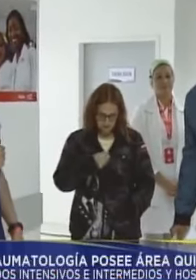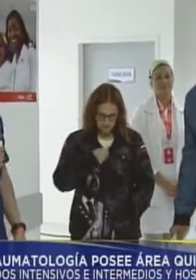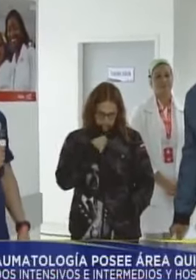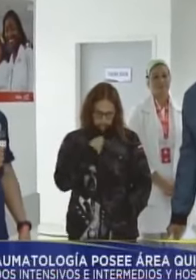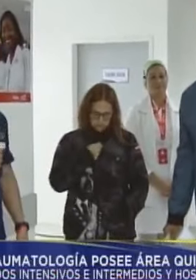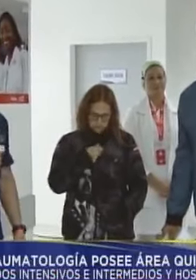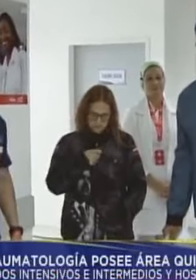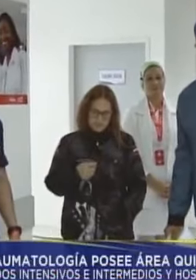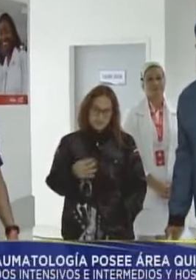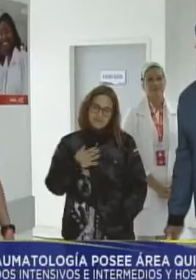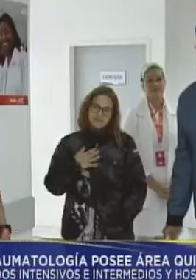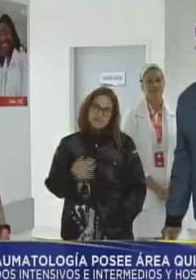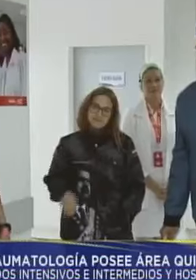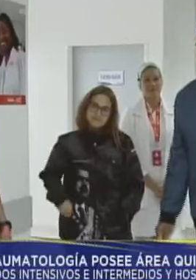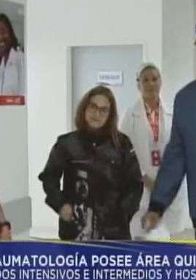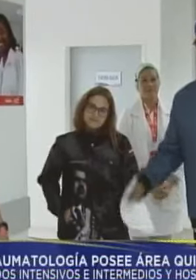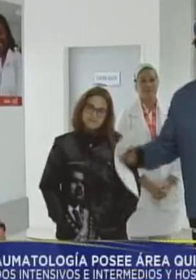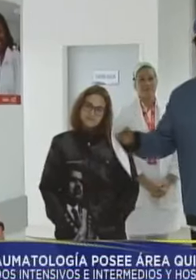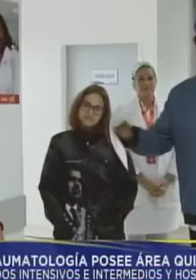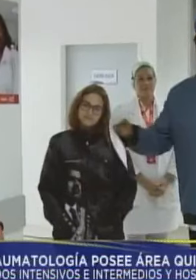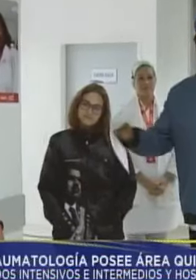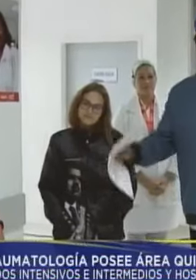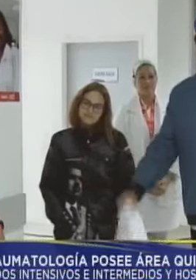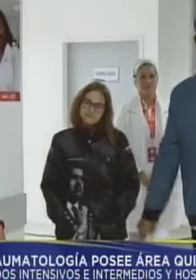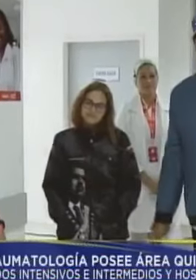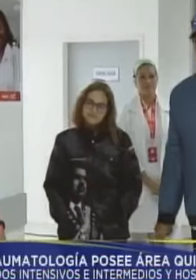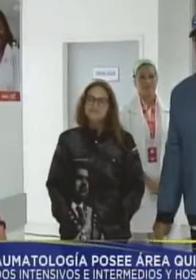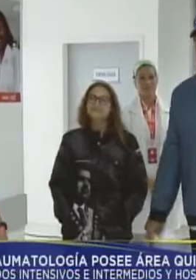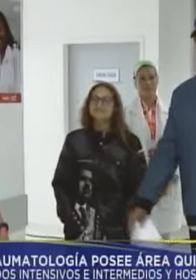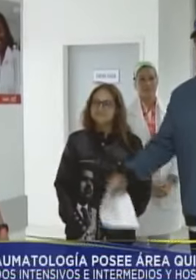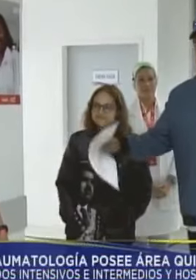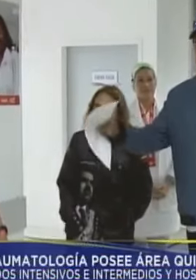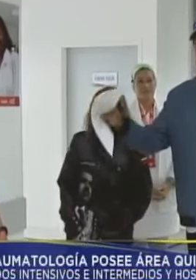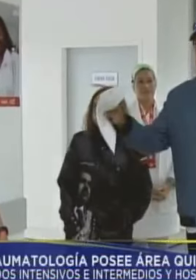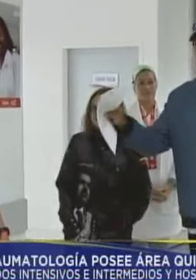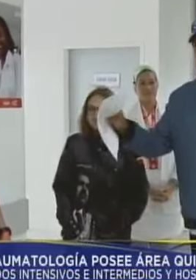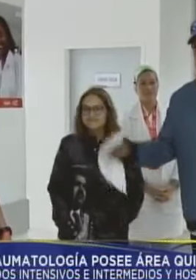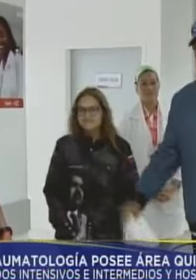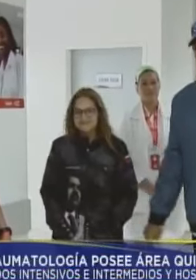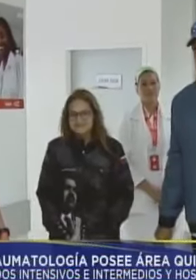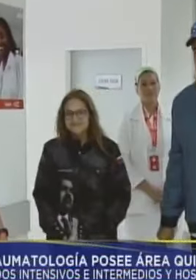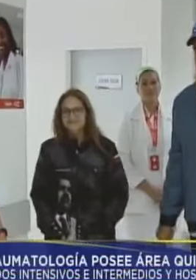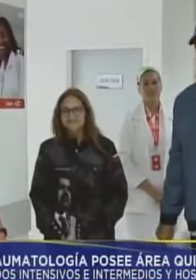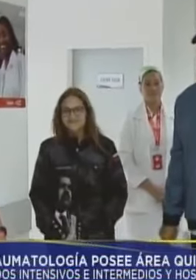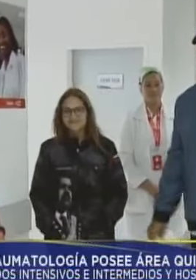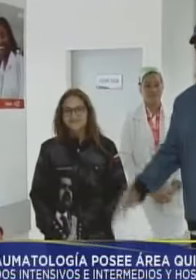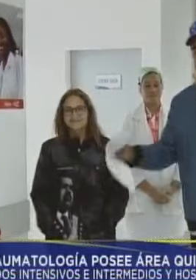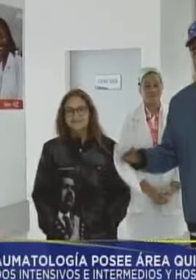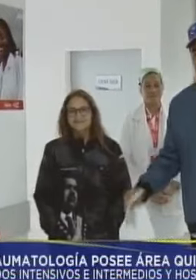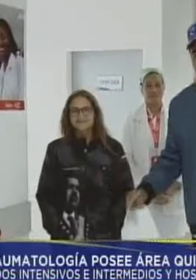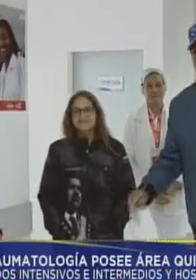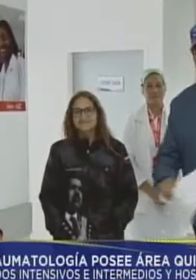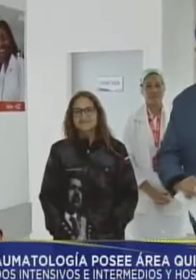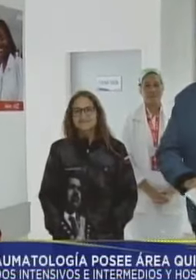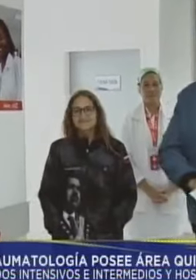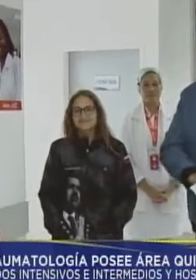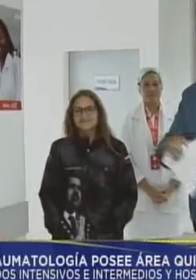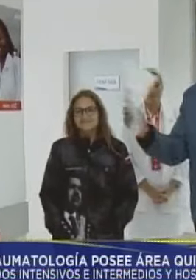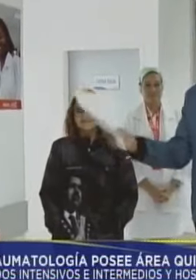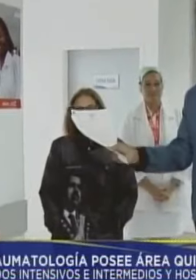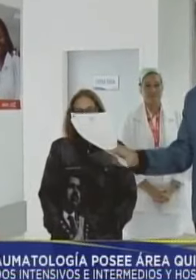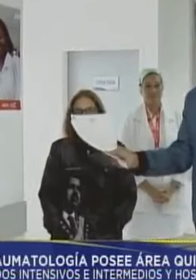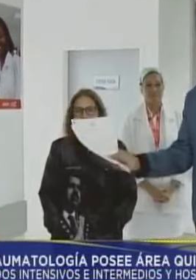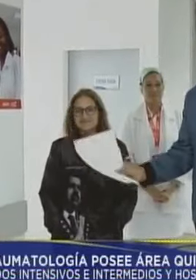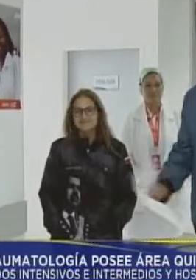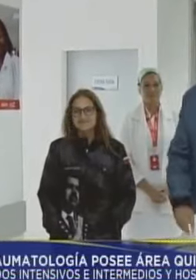Viernes, es viernes y estamos trabajando porque este hospital había que entregarlo ya. Estaba listo y habría que abrir